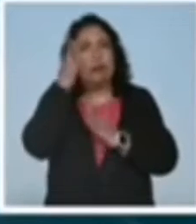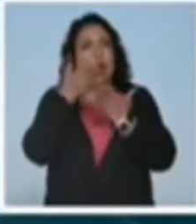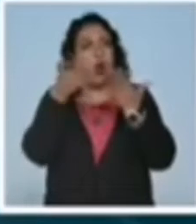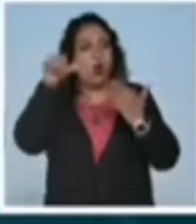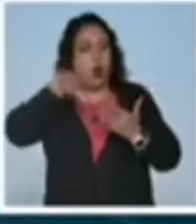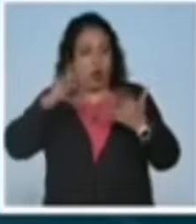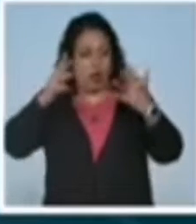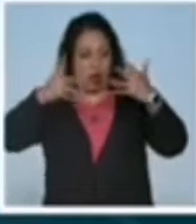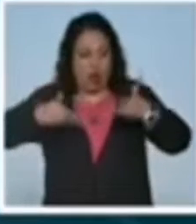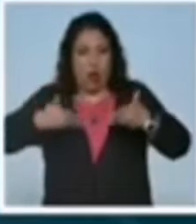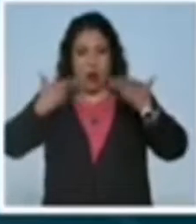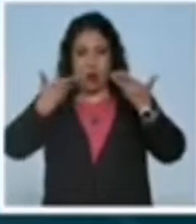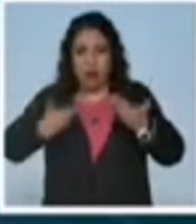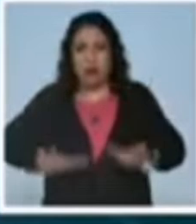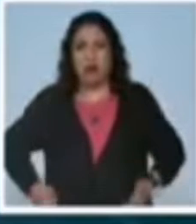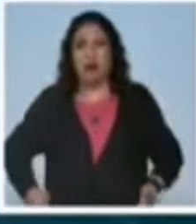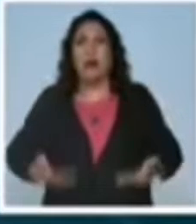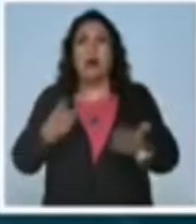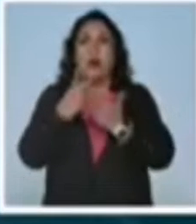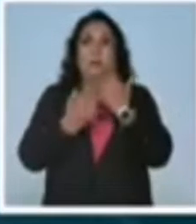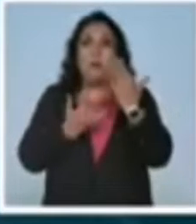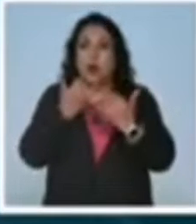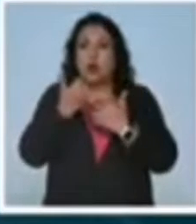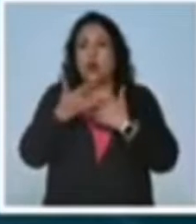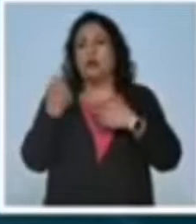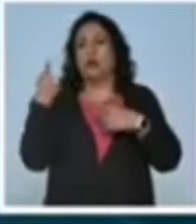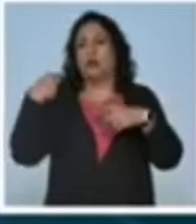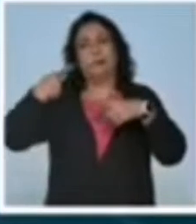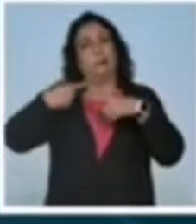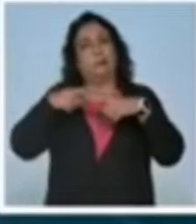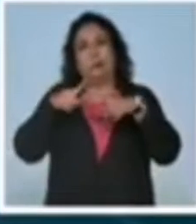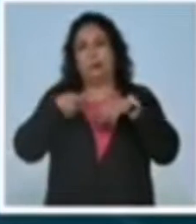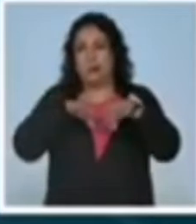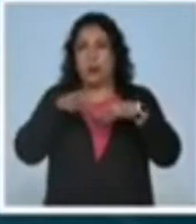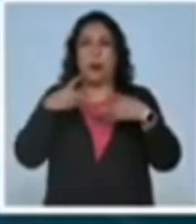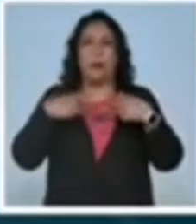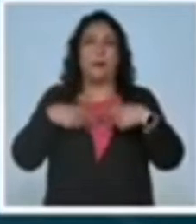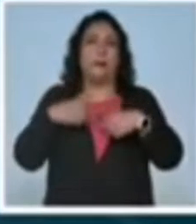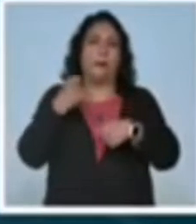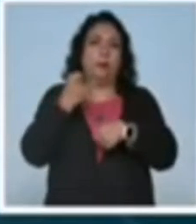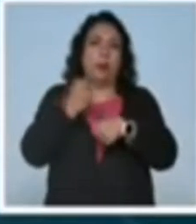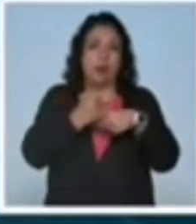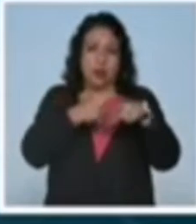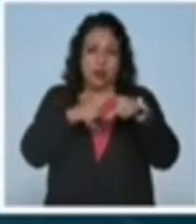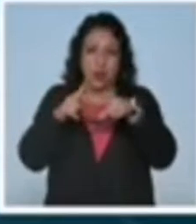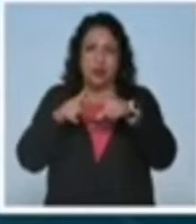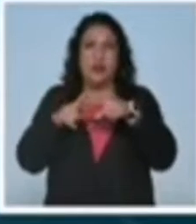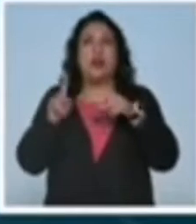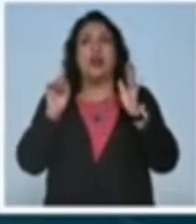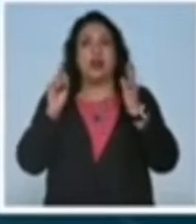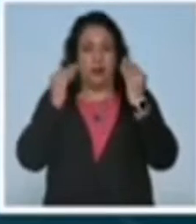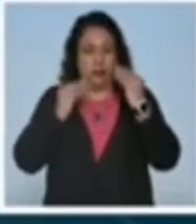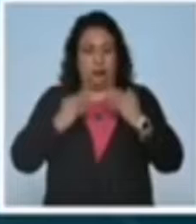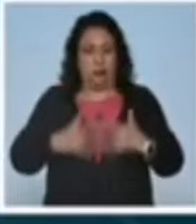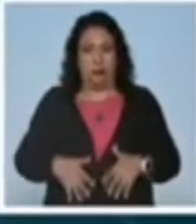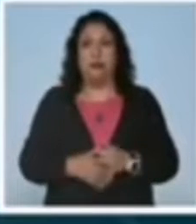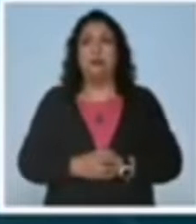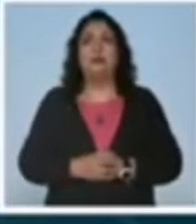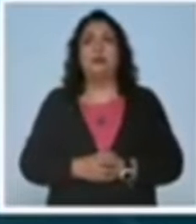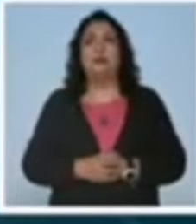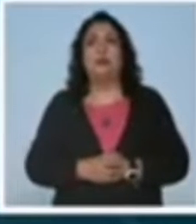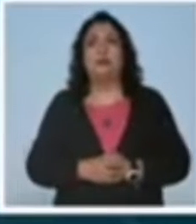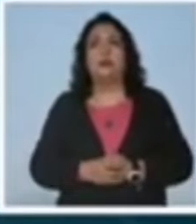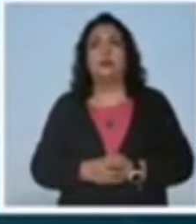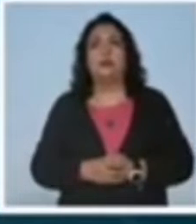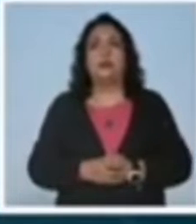lo que soy ahora, con los proyectos que he desempeñado, con los personajes de los que me he vestido